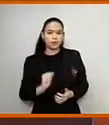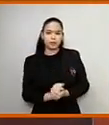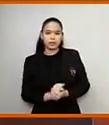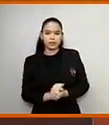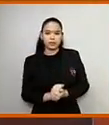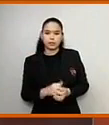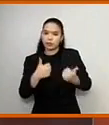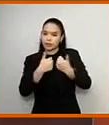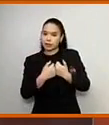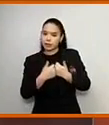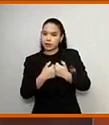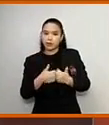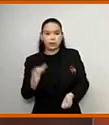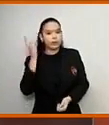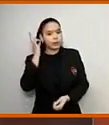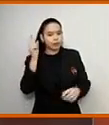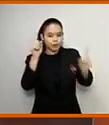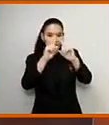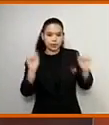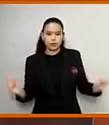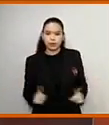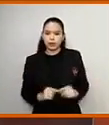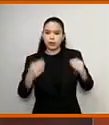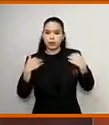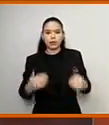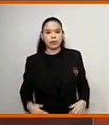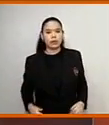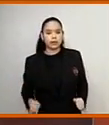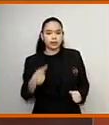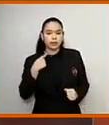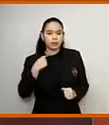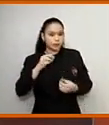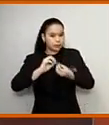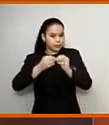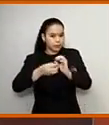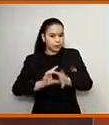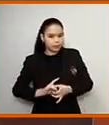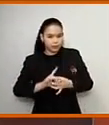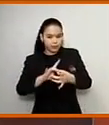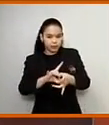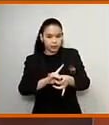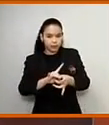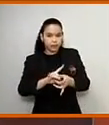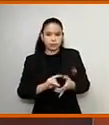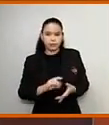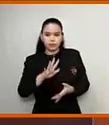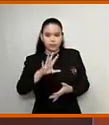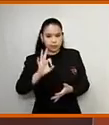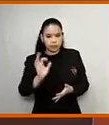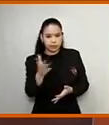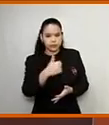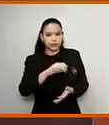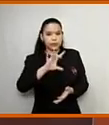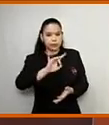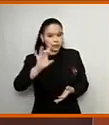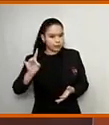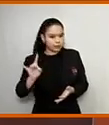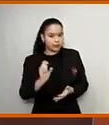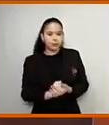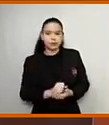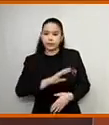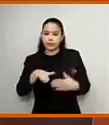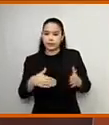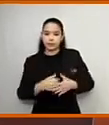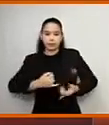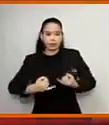sueños novia. En el cuadro del cuerpo representado en la clavícula, números que lo relacionan 59 y 88. Para